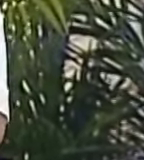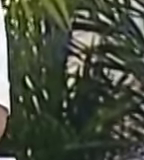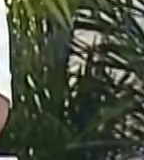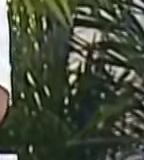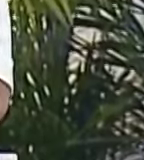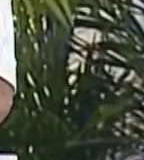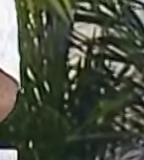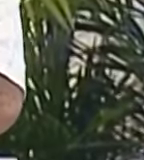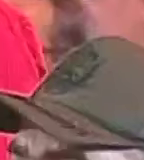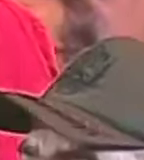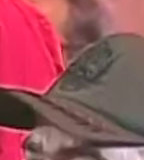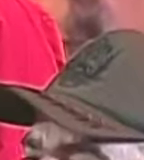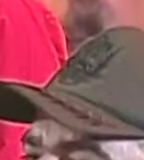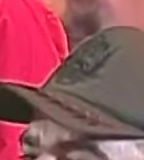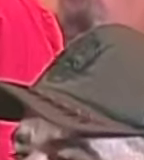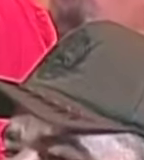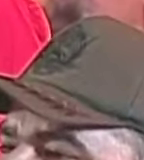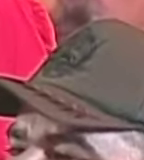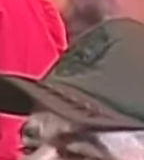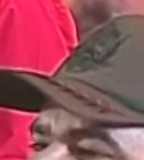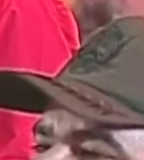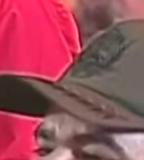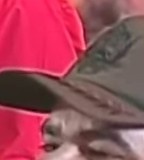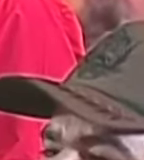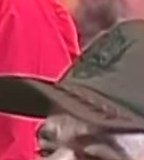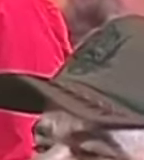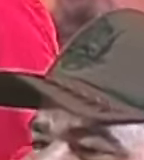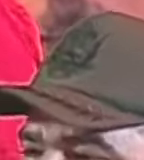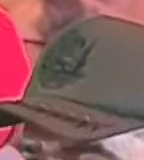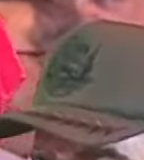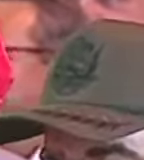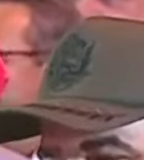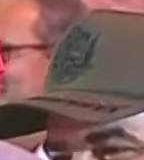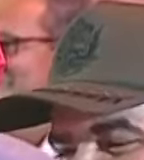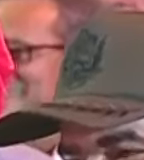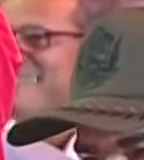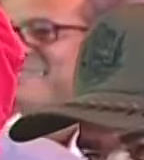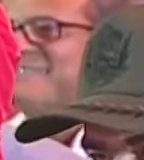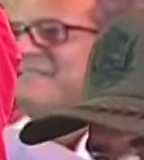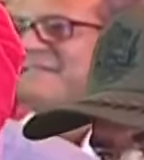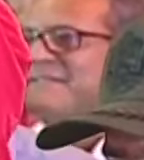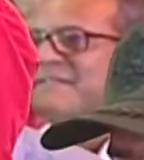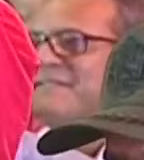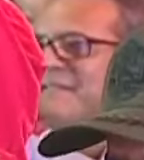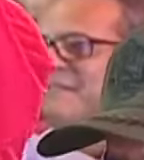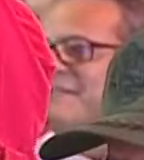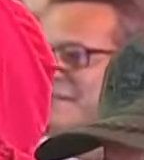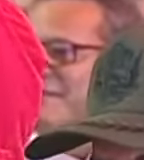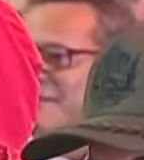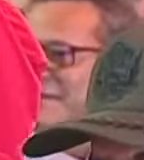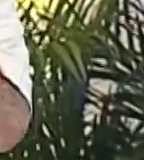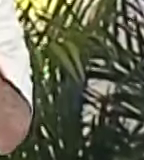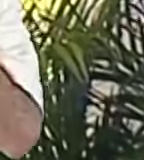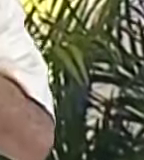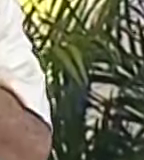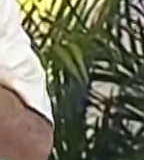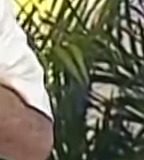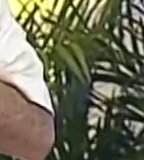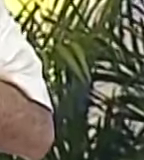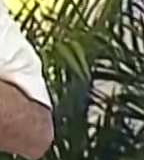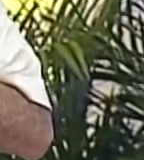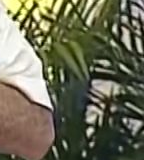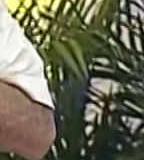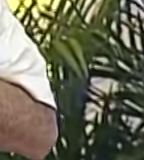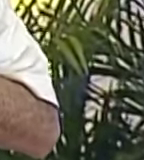en nuestro Museo Histórico Militar, porque ahí está toda la historia. Tiene razón, presidente. Ahí está la gloria militar del Zulia, que es Rafael